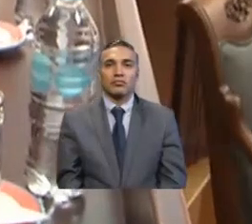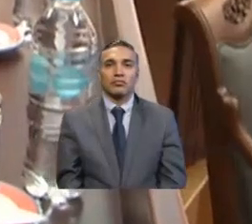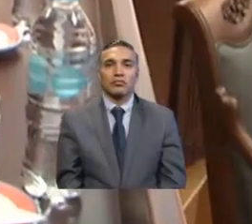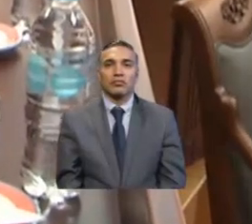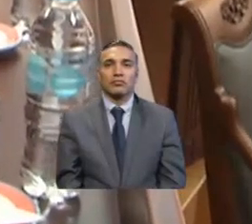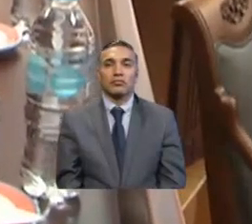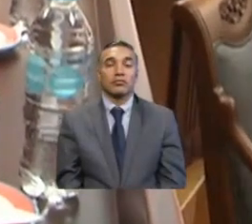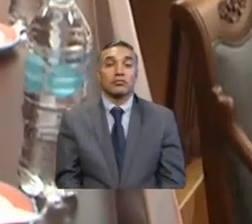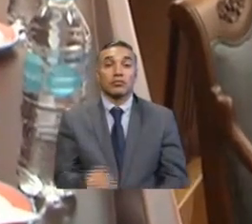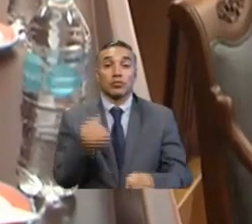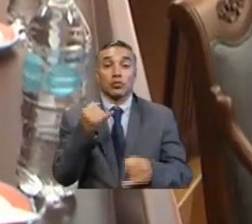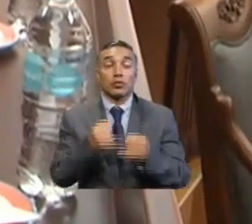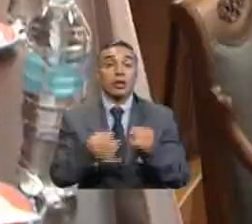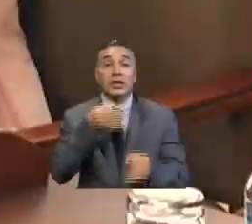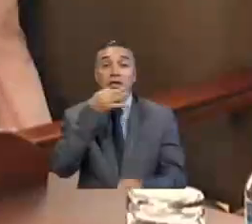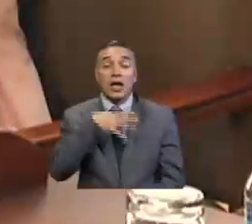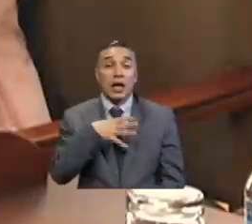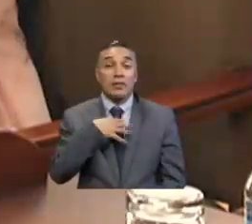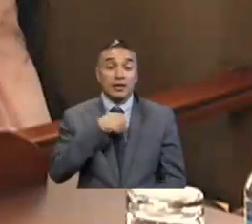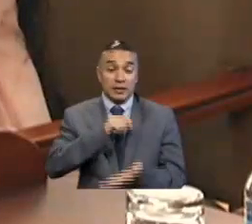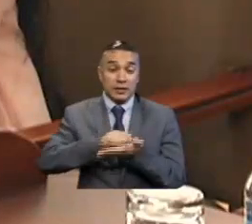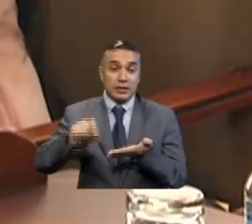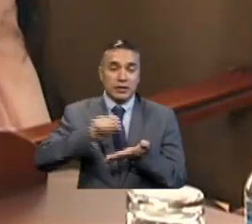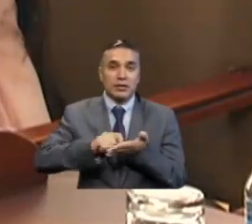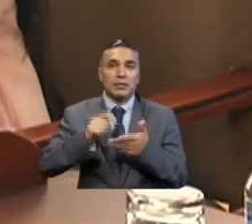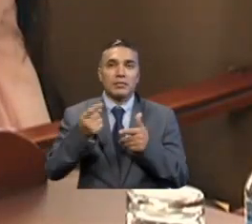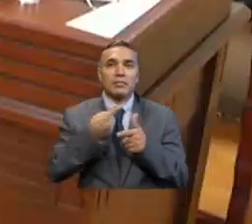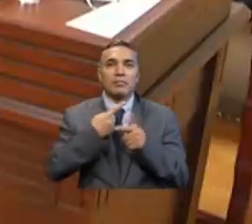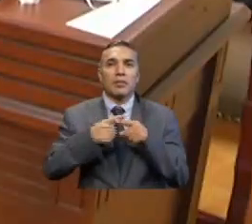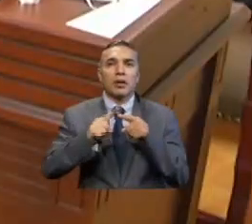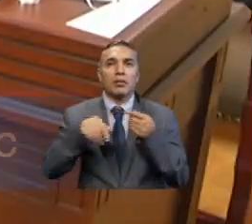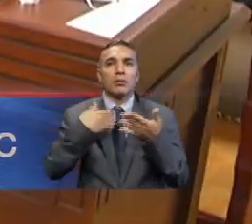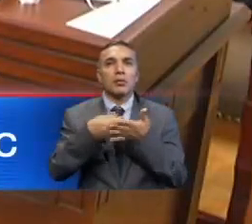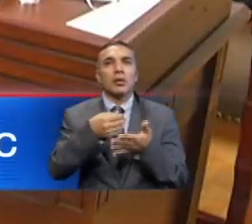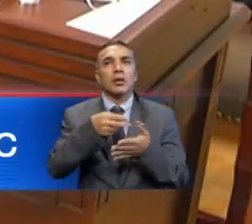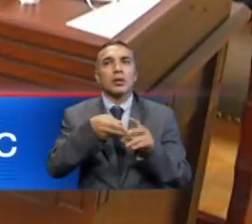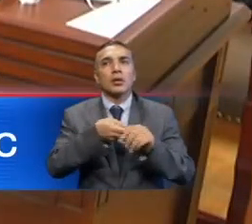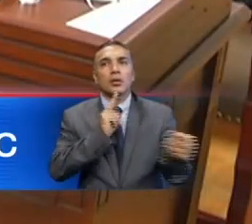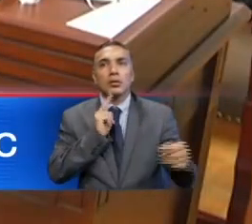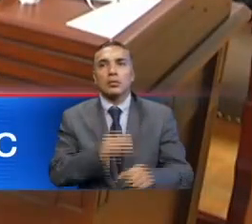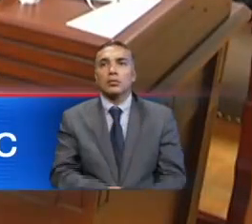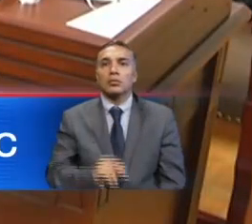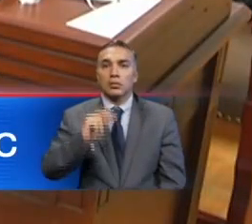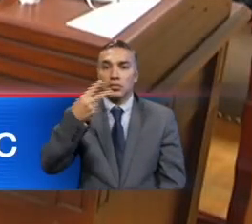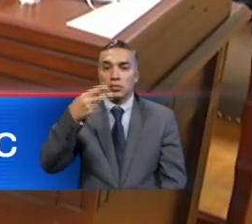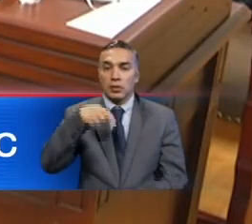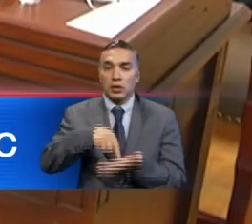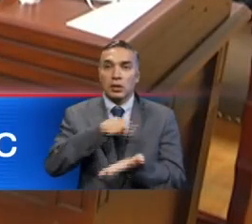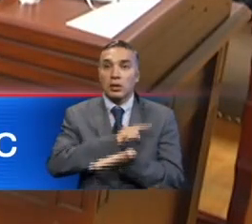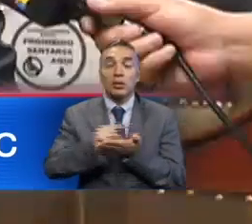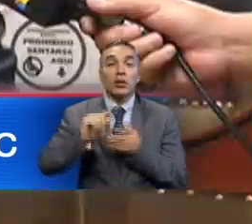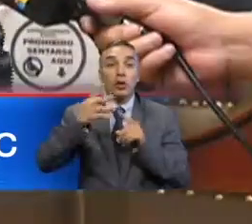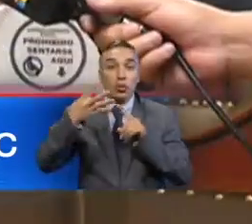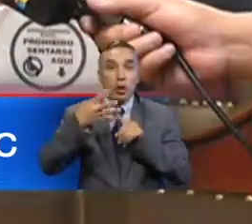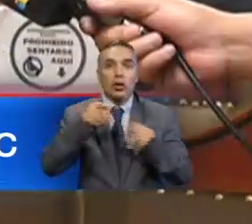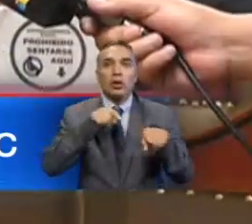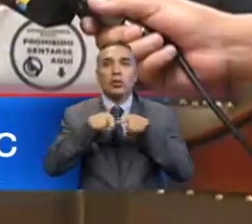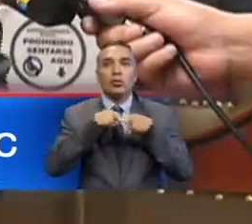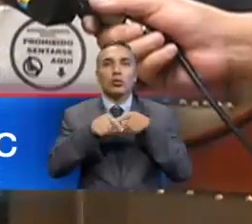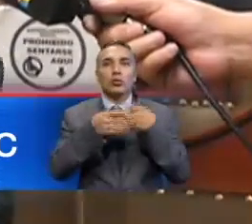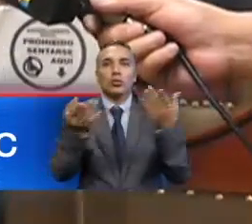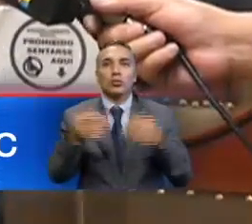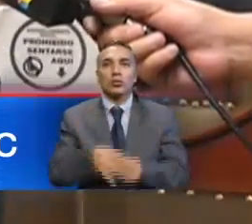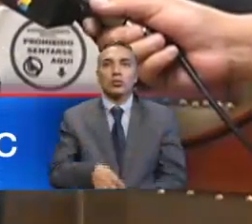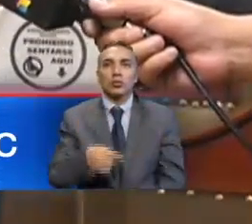Se esperaba la última prueba oral, pero lo que llegó fue una renuncia, la segunda en esta semana y la cuarta en este concurso. Creo que